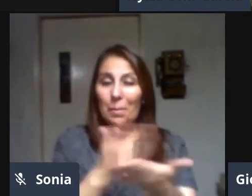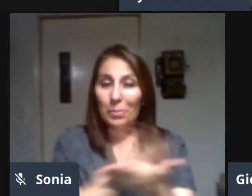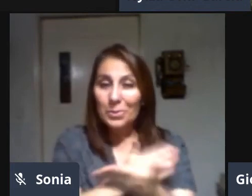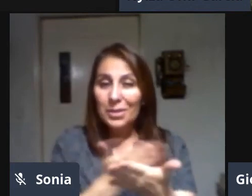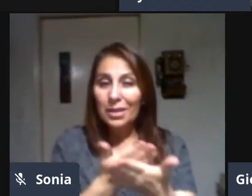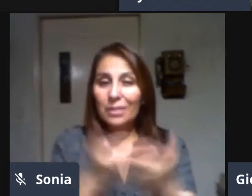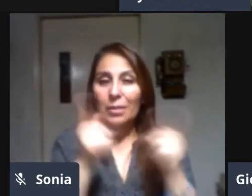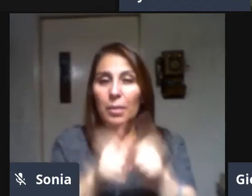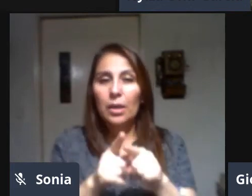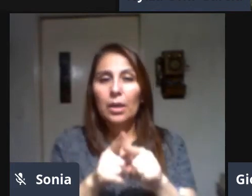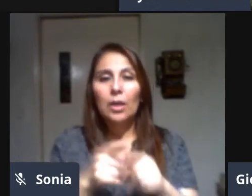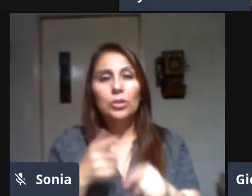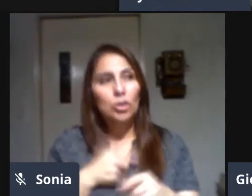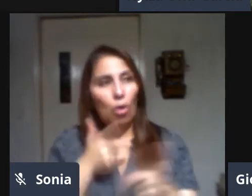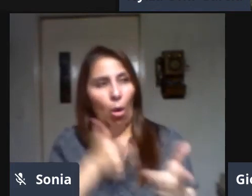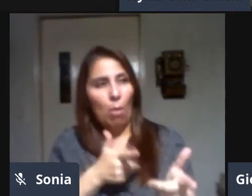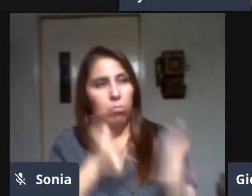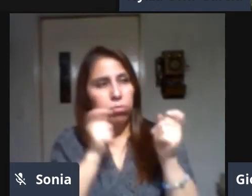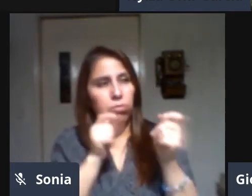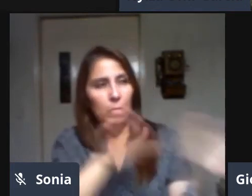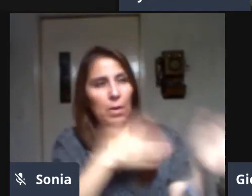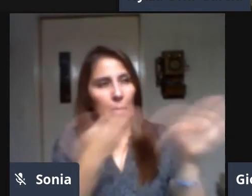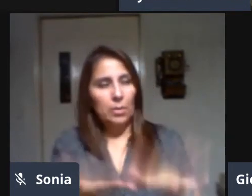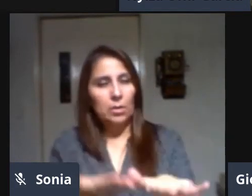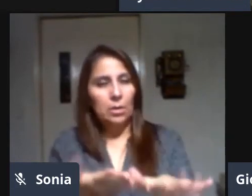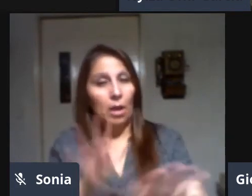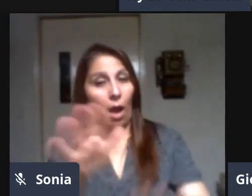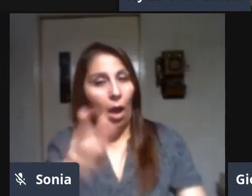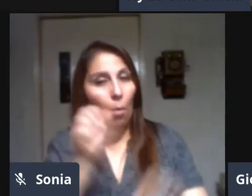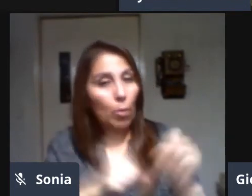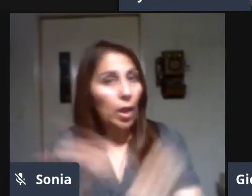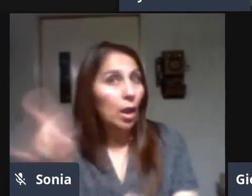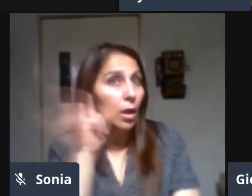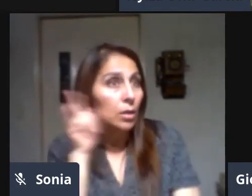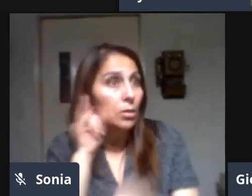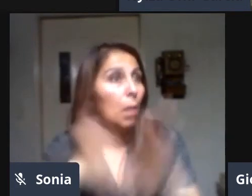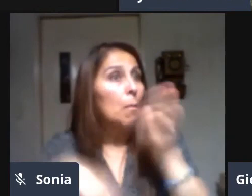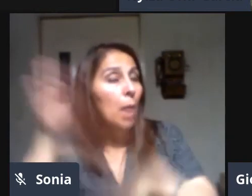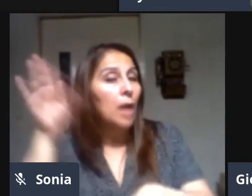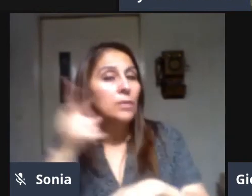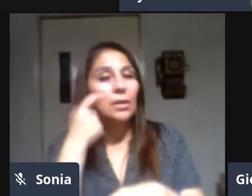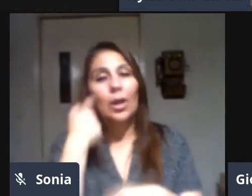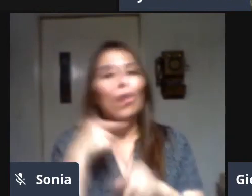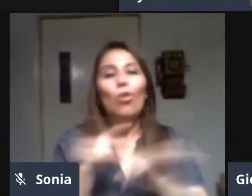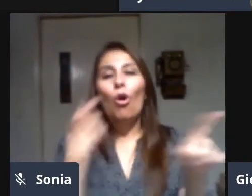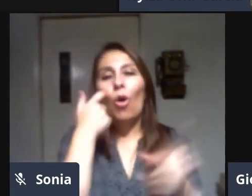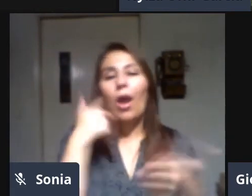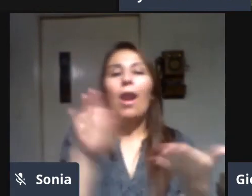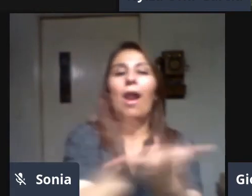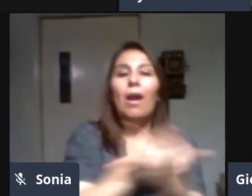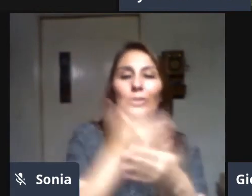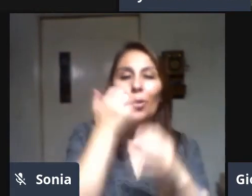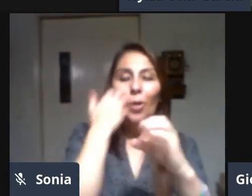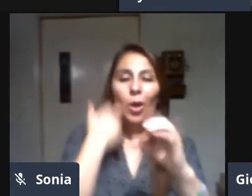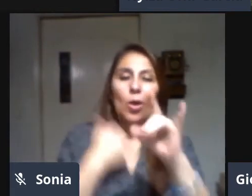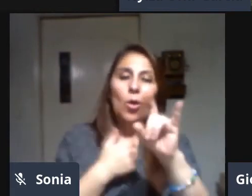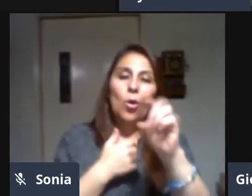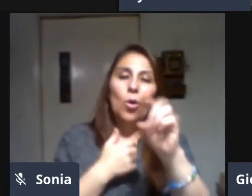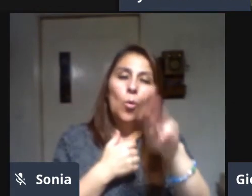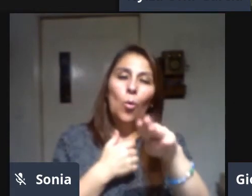es un plomo que yo disparé para matarte puede ser una cantidad mucho más escuchada de pronto la canción de ayer